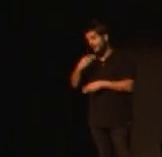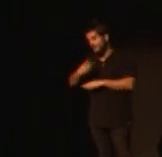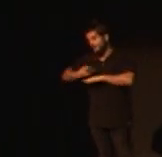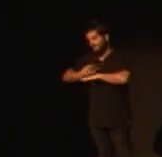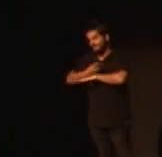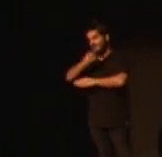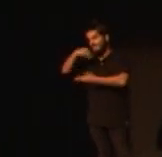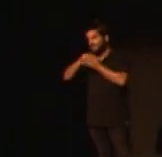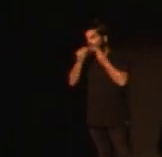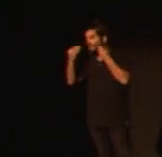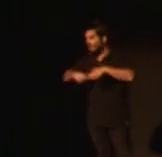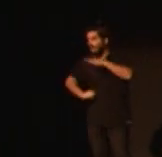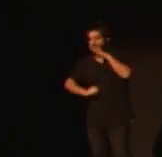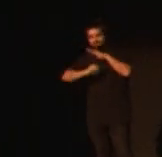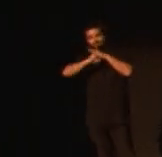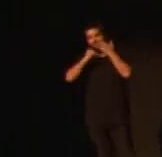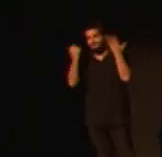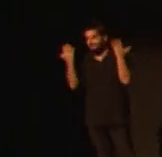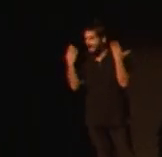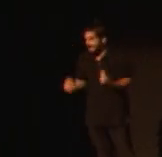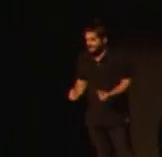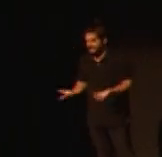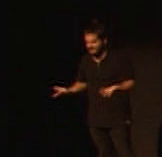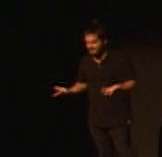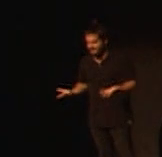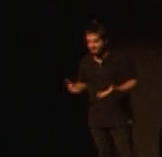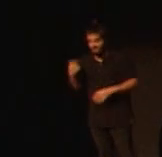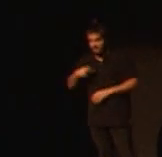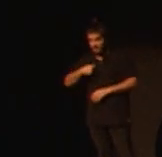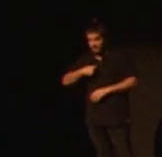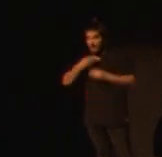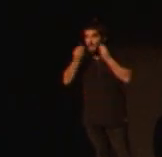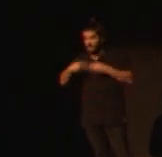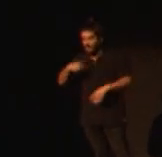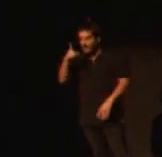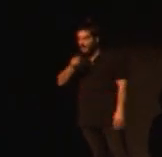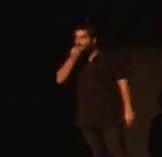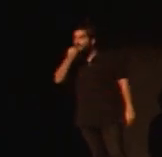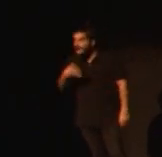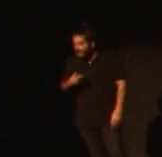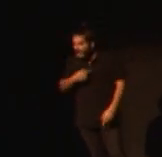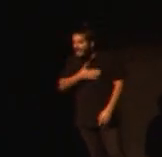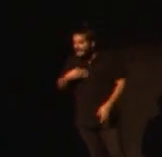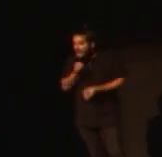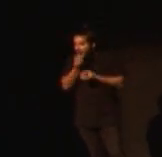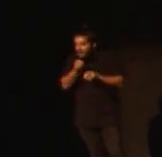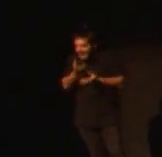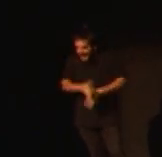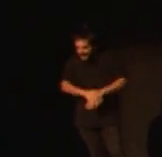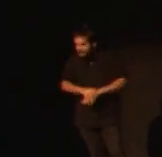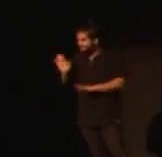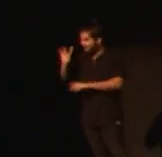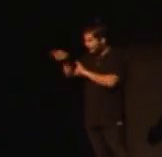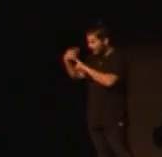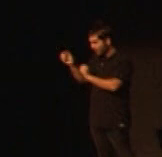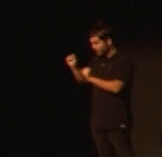cargado de historias. A mí me lo vas a contar, que tengo una buenísima que os quiero contar que me pasó el otro día, porque me iba a ir a Italia. Pati, espera, nos la cuentas luego,